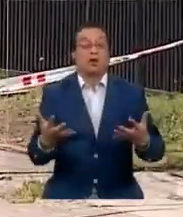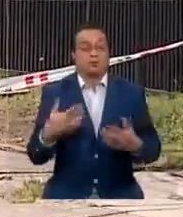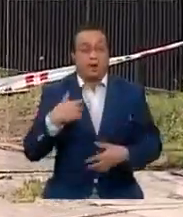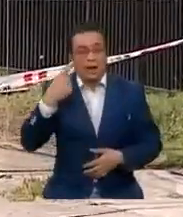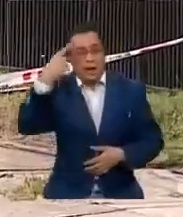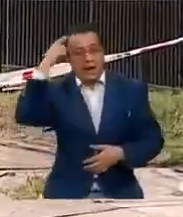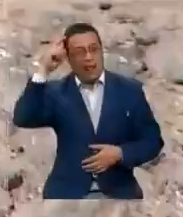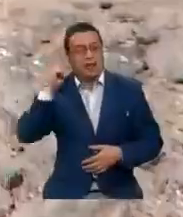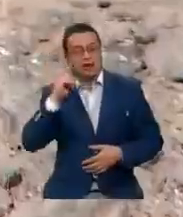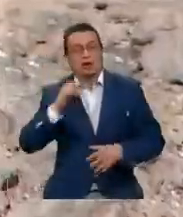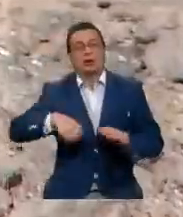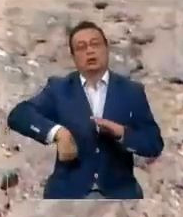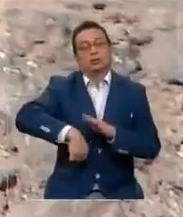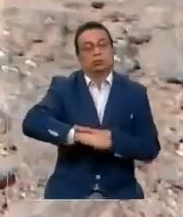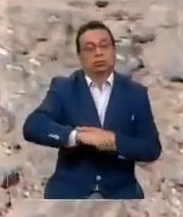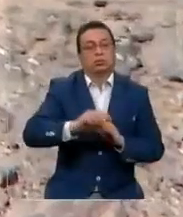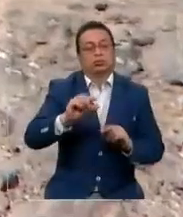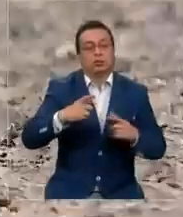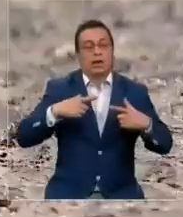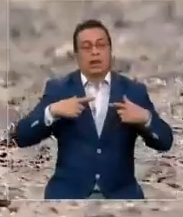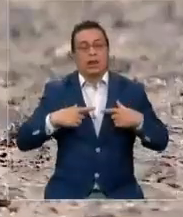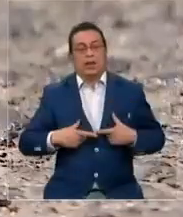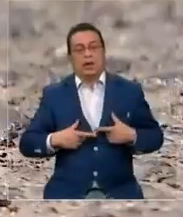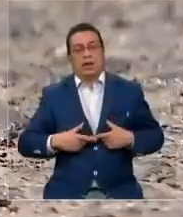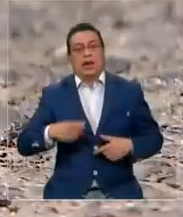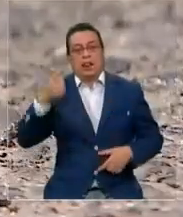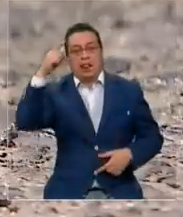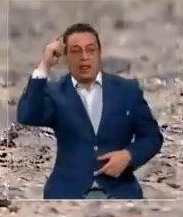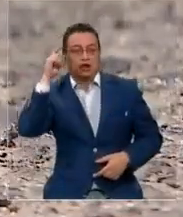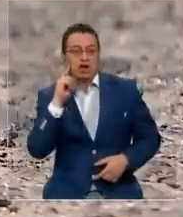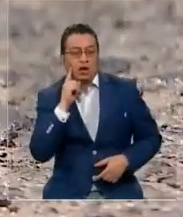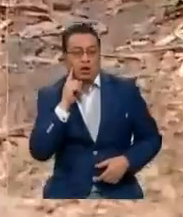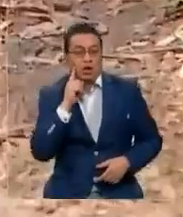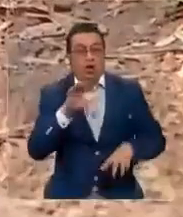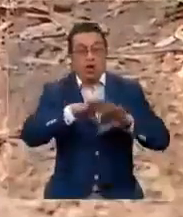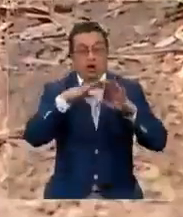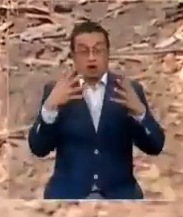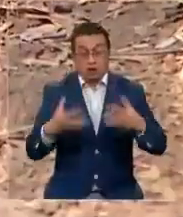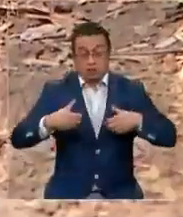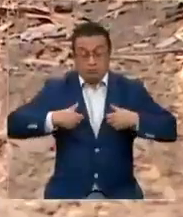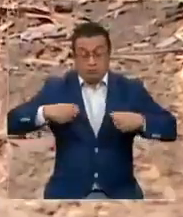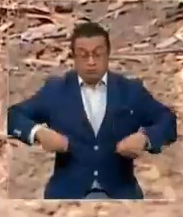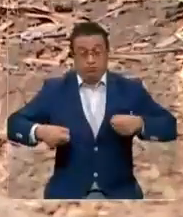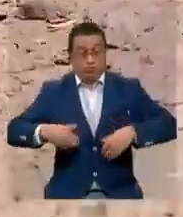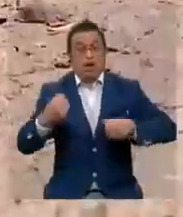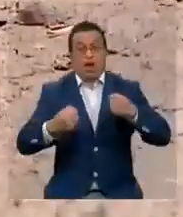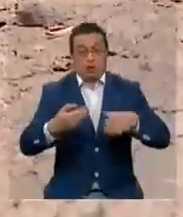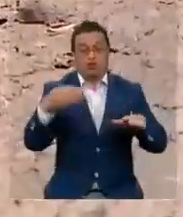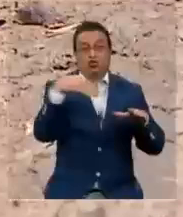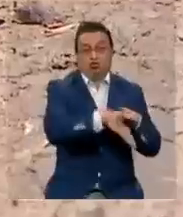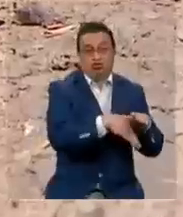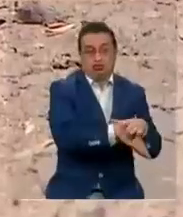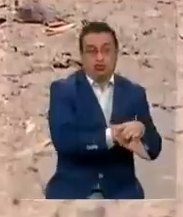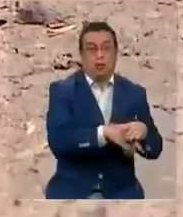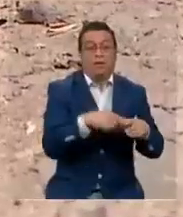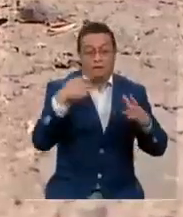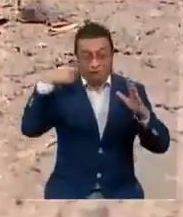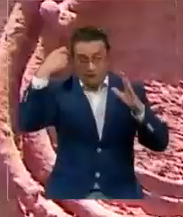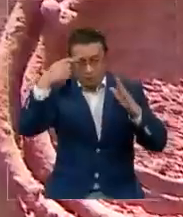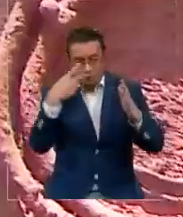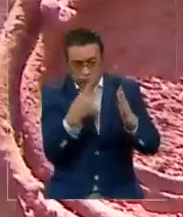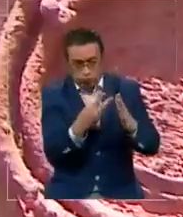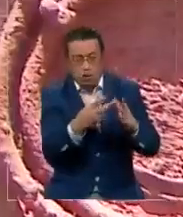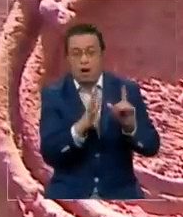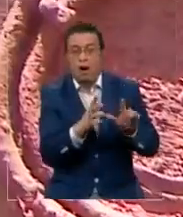lesión lo habría alejado del fútbol por algunos meses. Todas sus pertenencias estaban en el auto, los videos también demuestran que todo